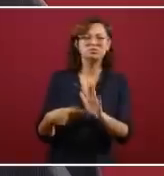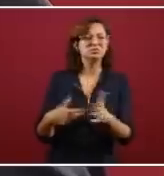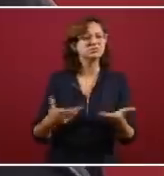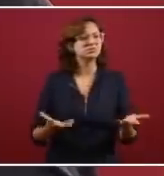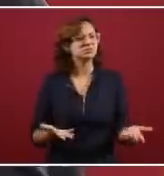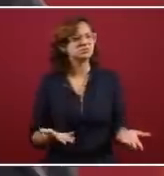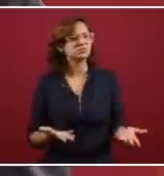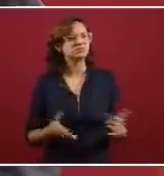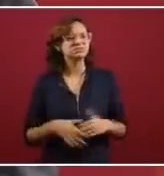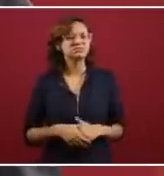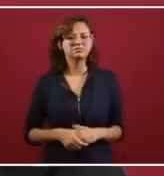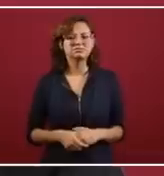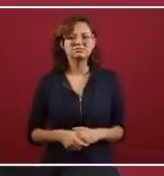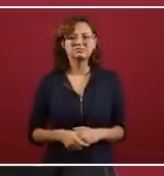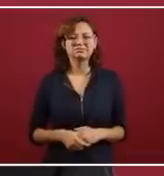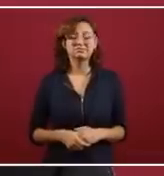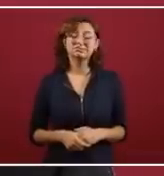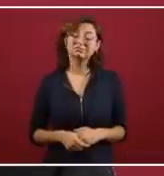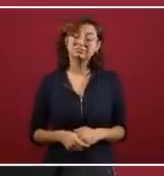O sea,